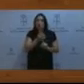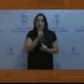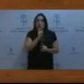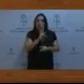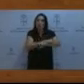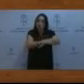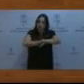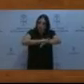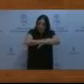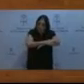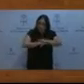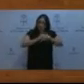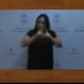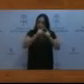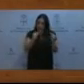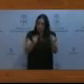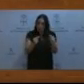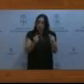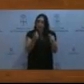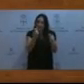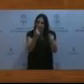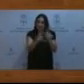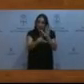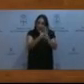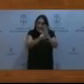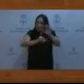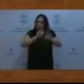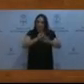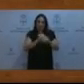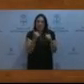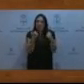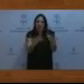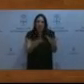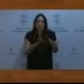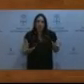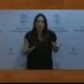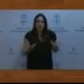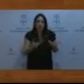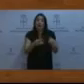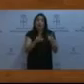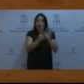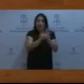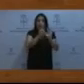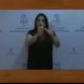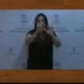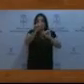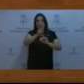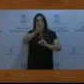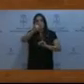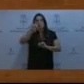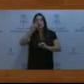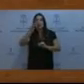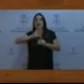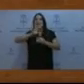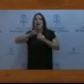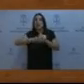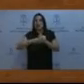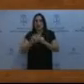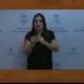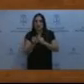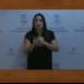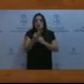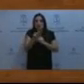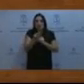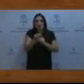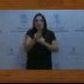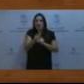regional cumpla con rapidez la ley, aplique el decreto 6/2012 y defienda los derechos constitucionales